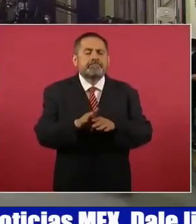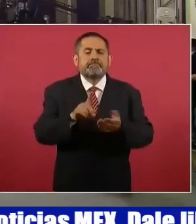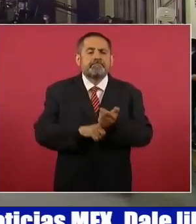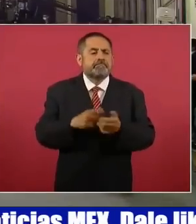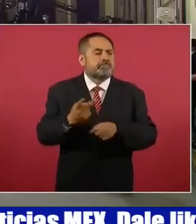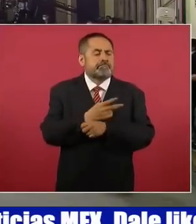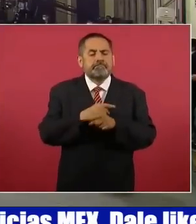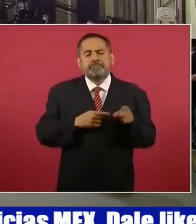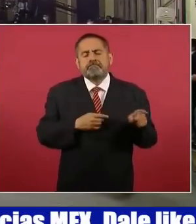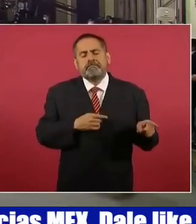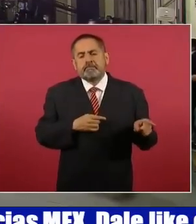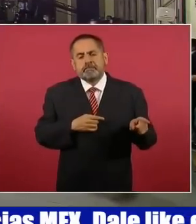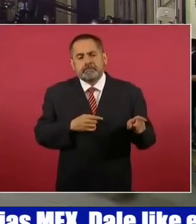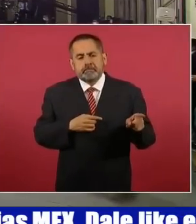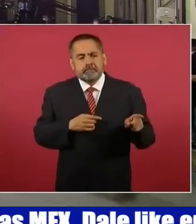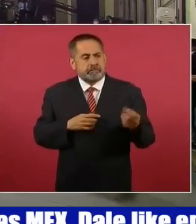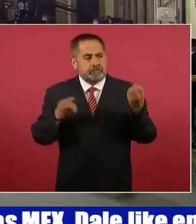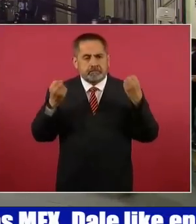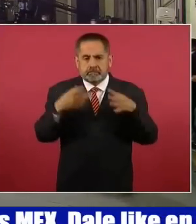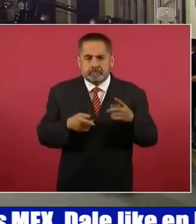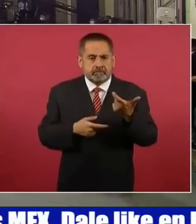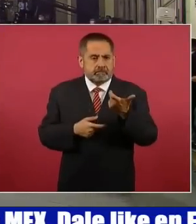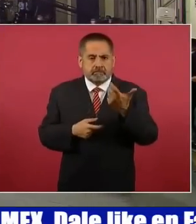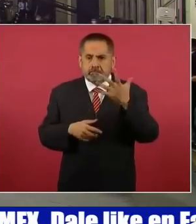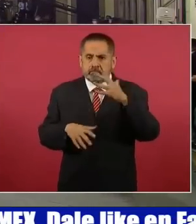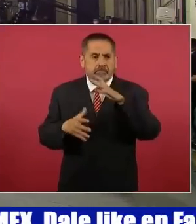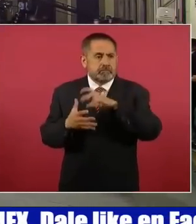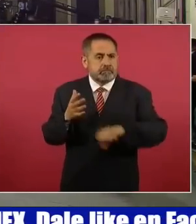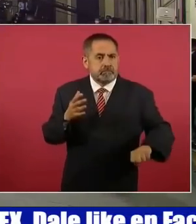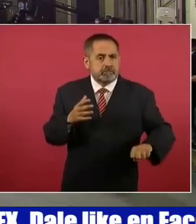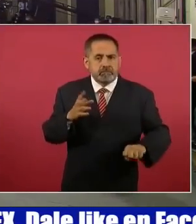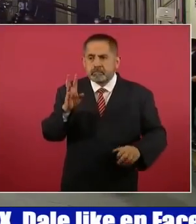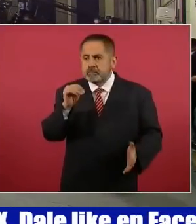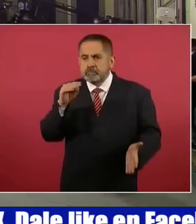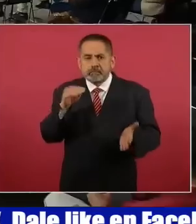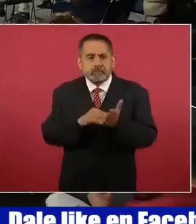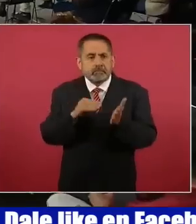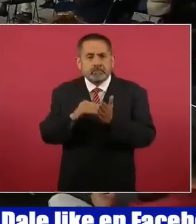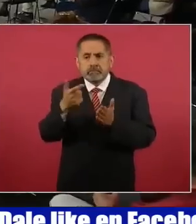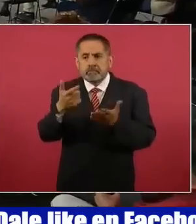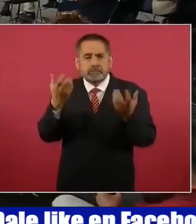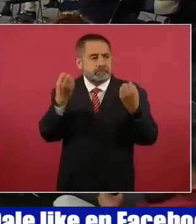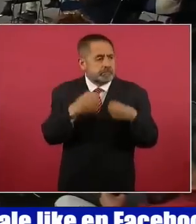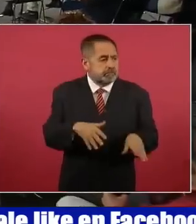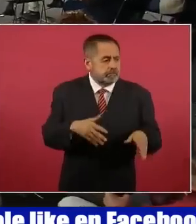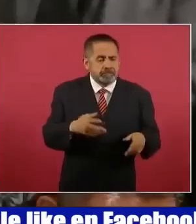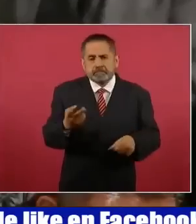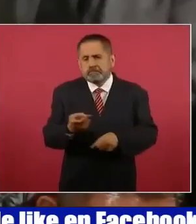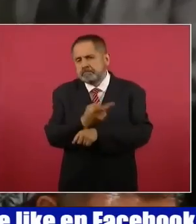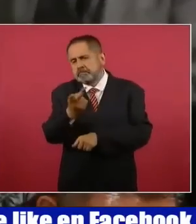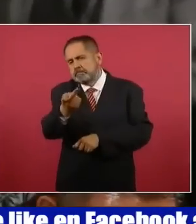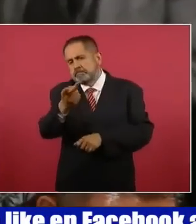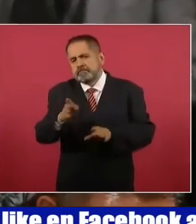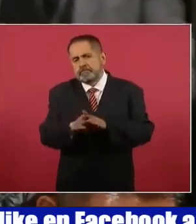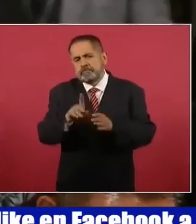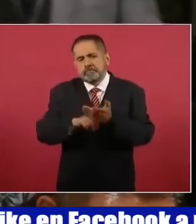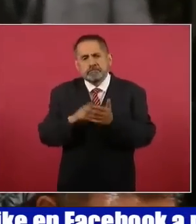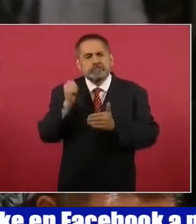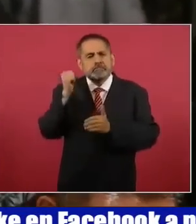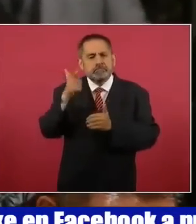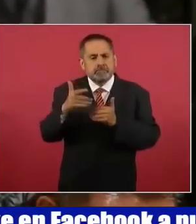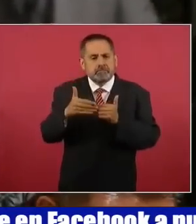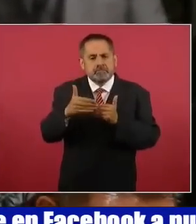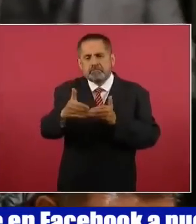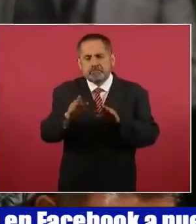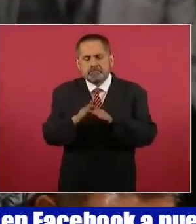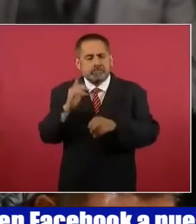recursos tras dejar la presidencia. El presidente le comenta que ya han hablado bastante sobre esos asuntos, que él mismo ha escrito